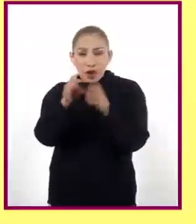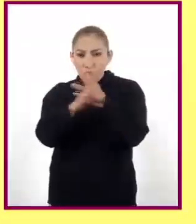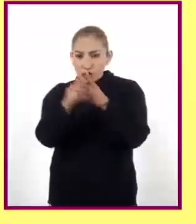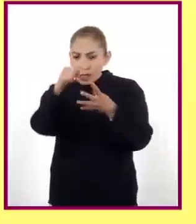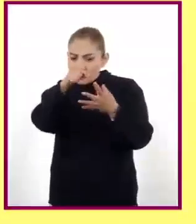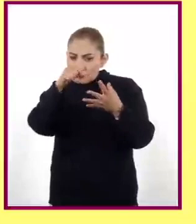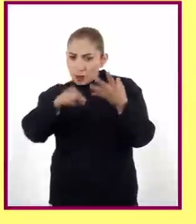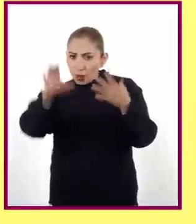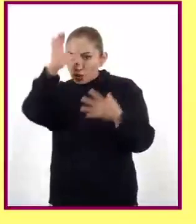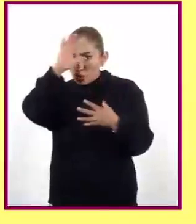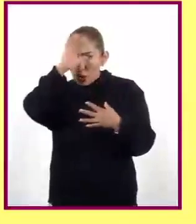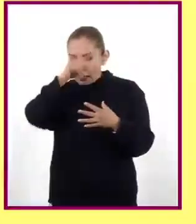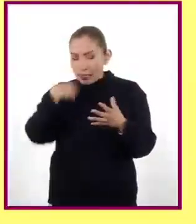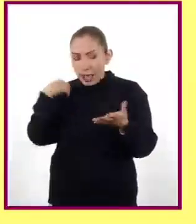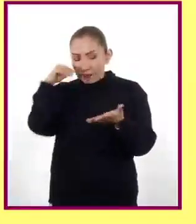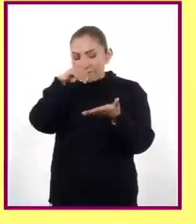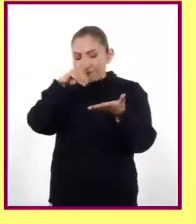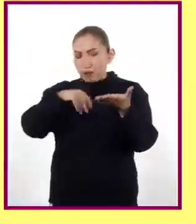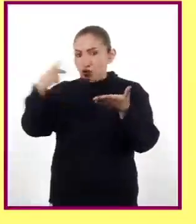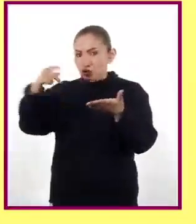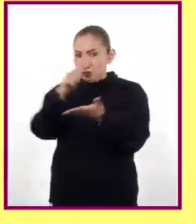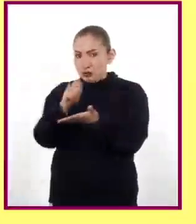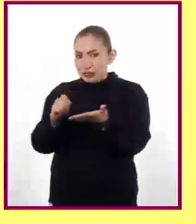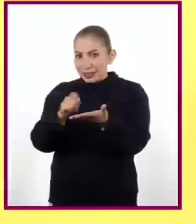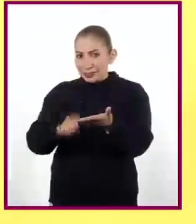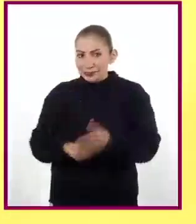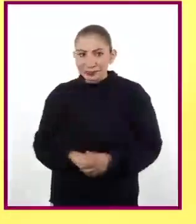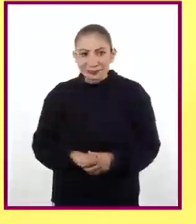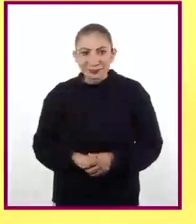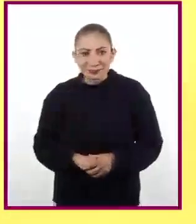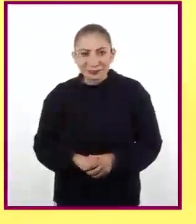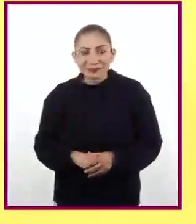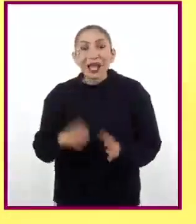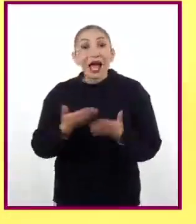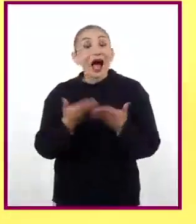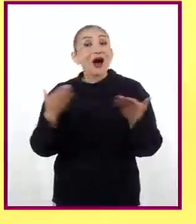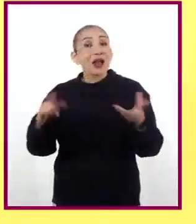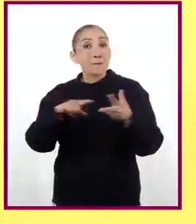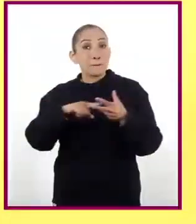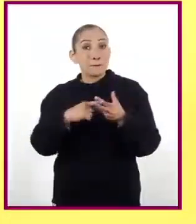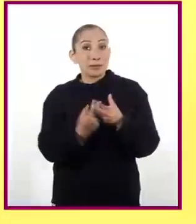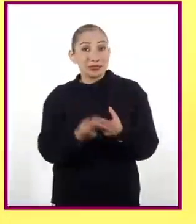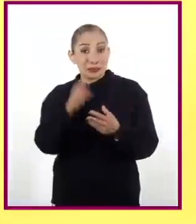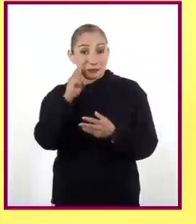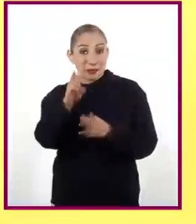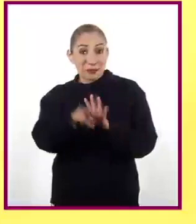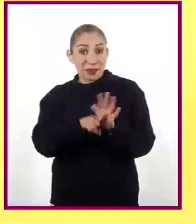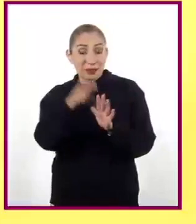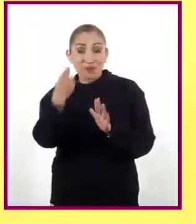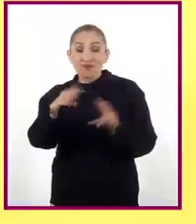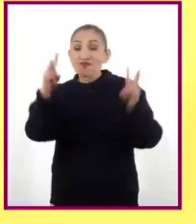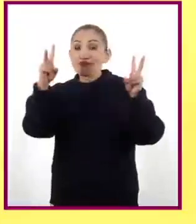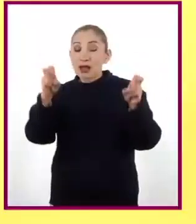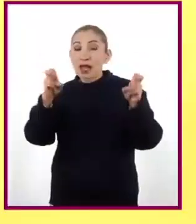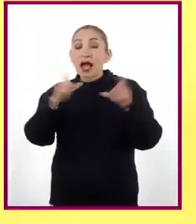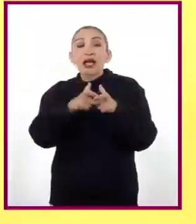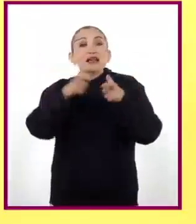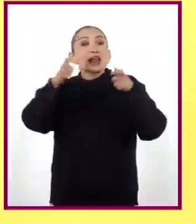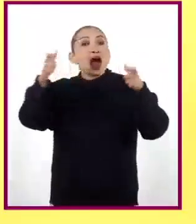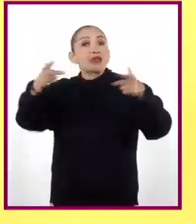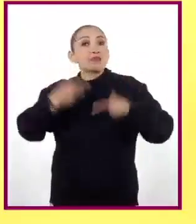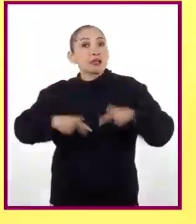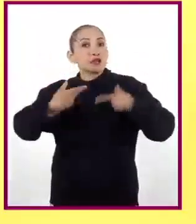elementos culturales que se reflejan en sus obras. Así que demos paso al próximo video, que lleva por nombre